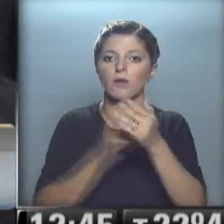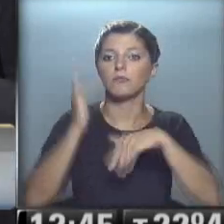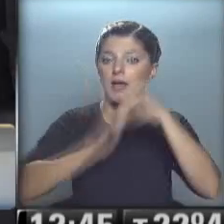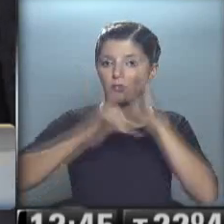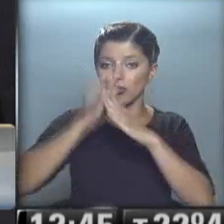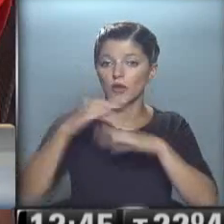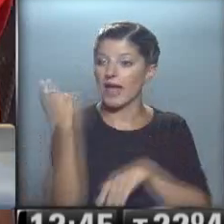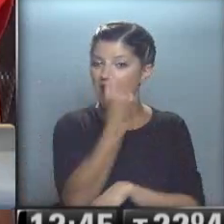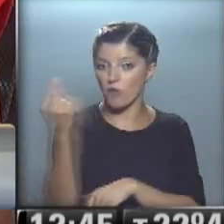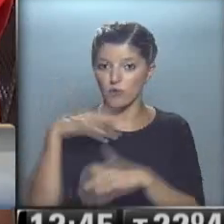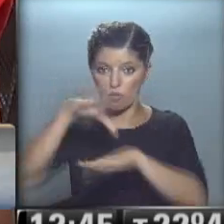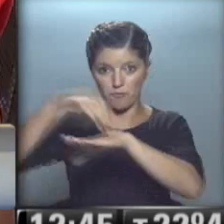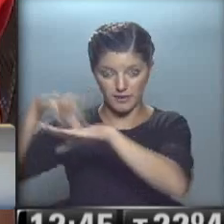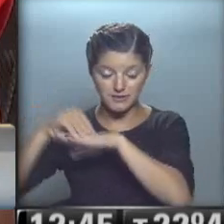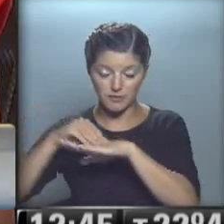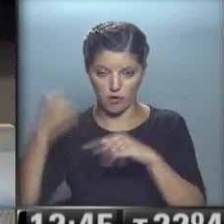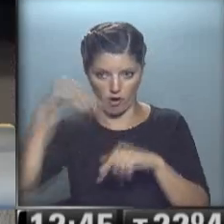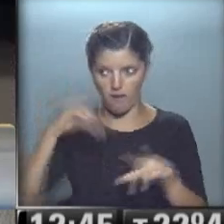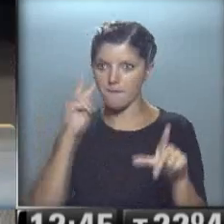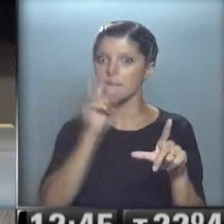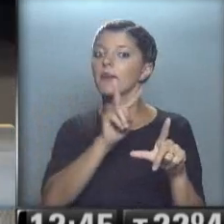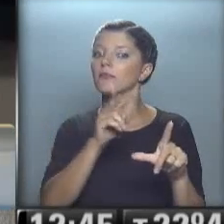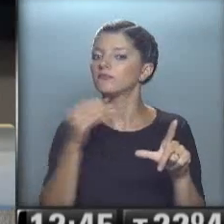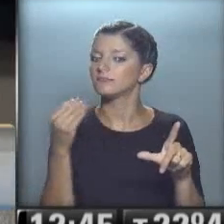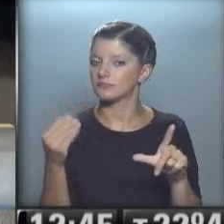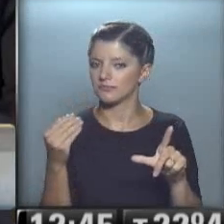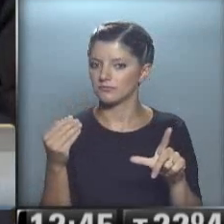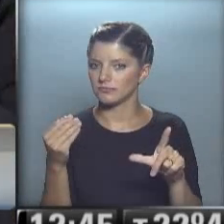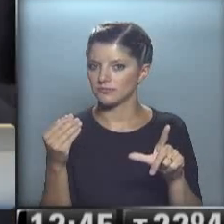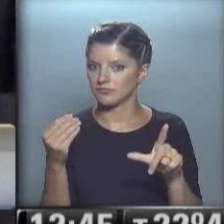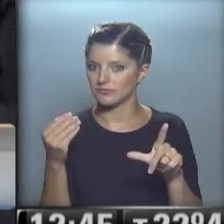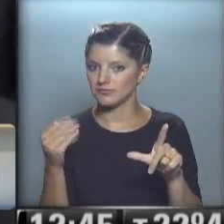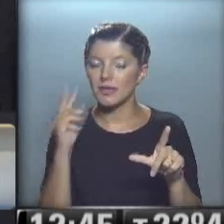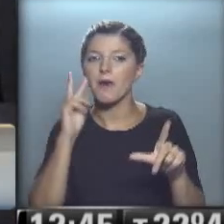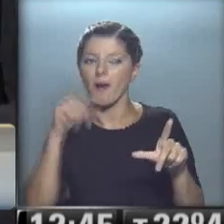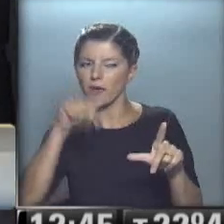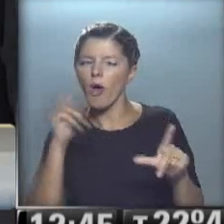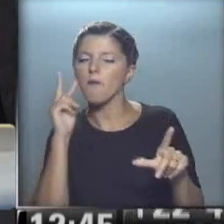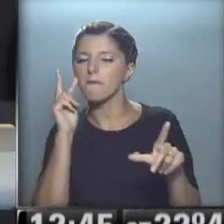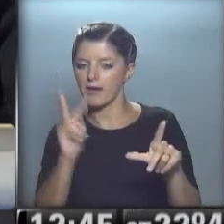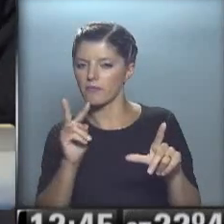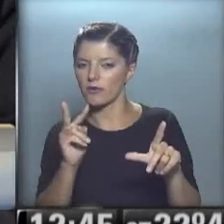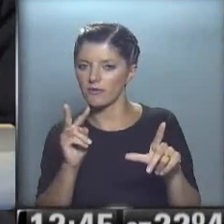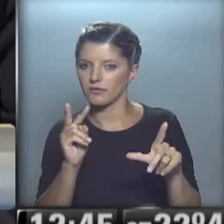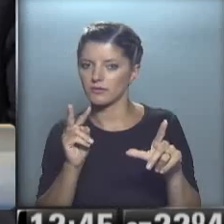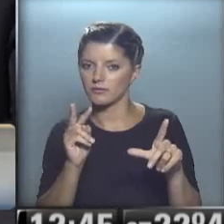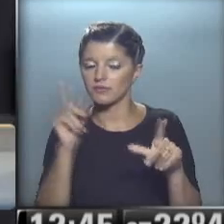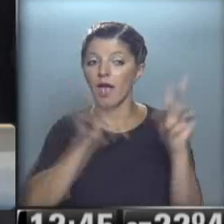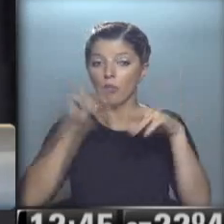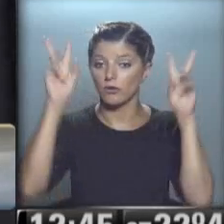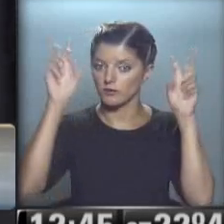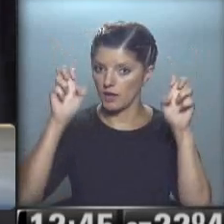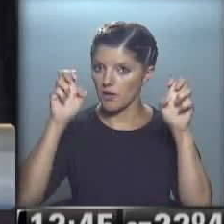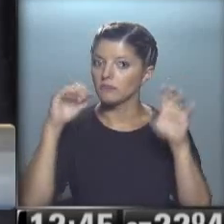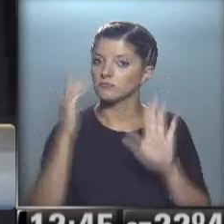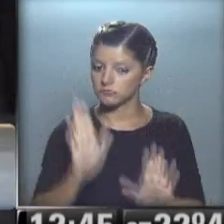regional cuando estamos viendo la la delicadeza con la que se están manejando ciertos temas